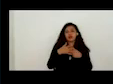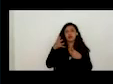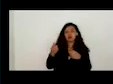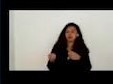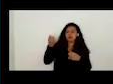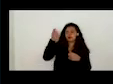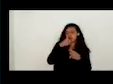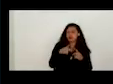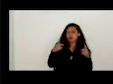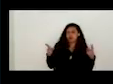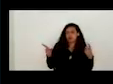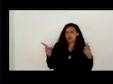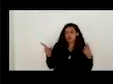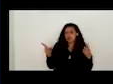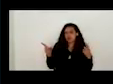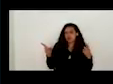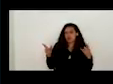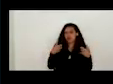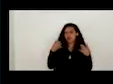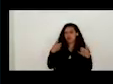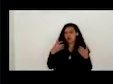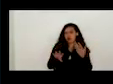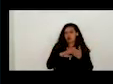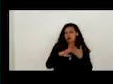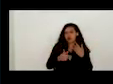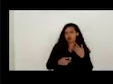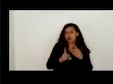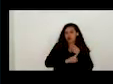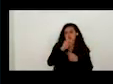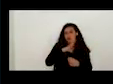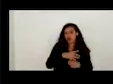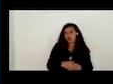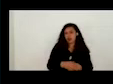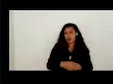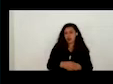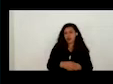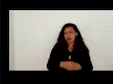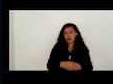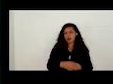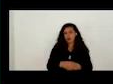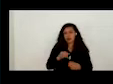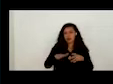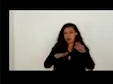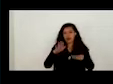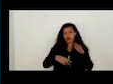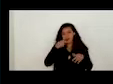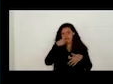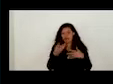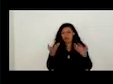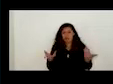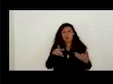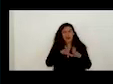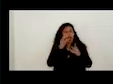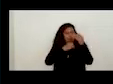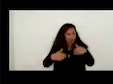desarrollo de un adolescente. Pero sí, en ocasiones a veces decimos, pero ¿cómo tiene hambre si acaba